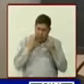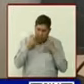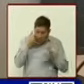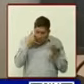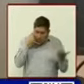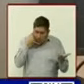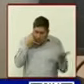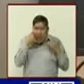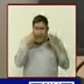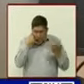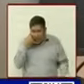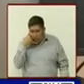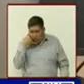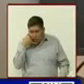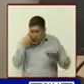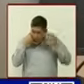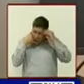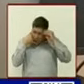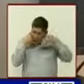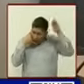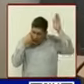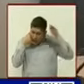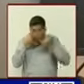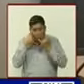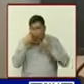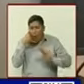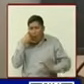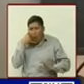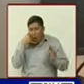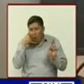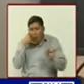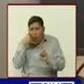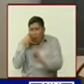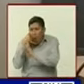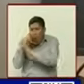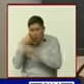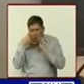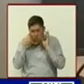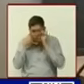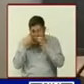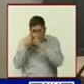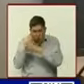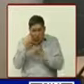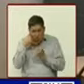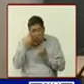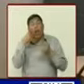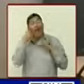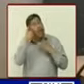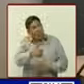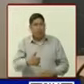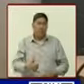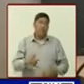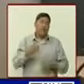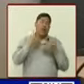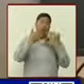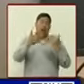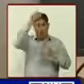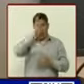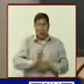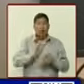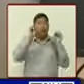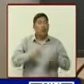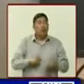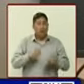informar que está un sujeto ingresando con una menor. No puede ser posible que no existan este tipo de controles. Gracias a Dios se ha